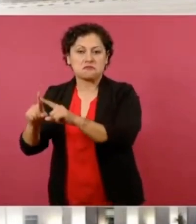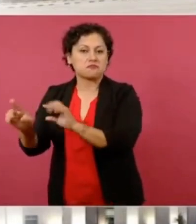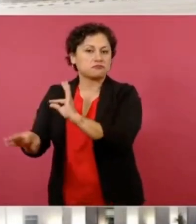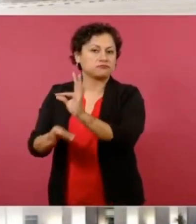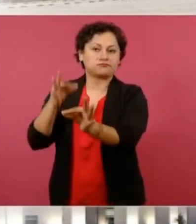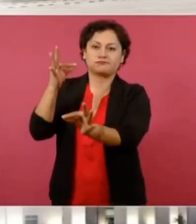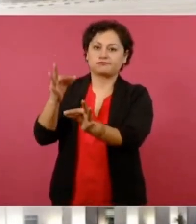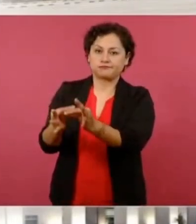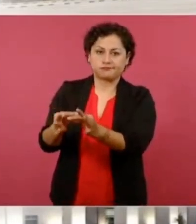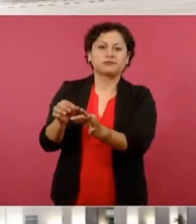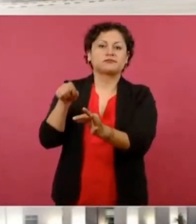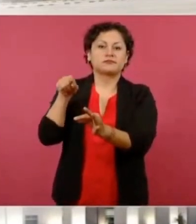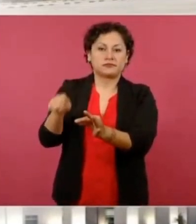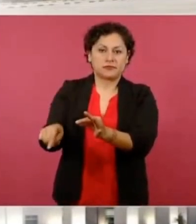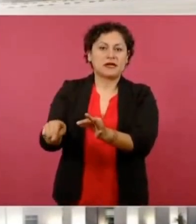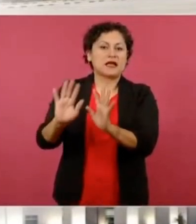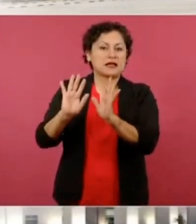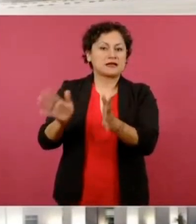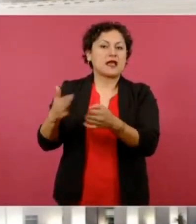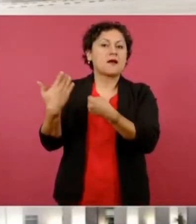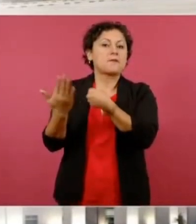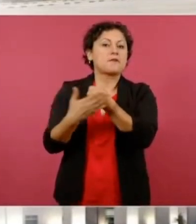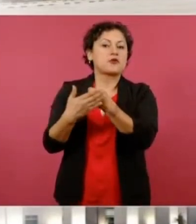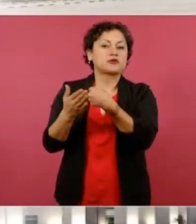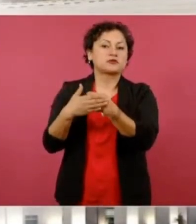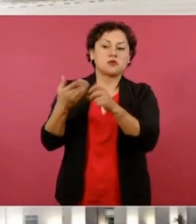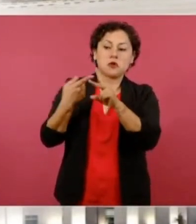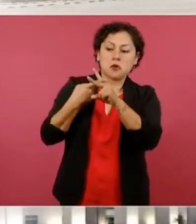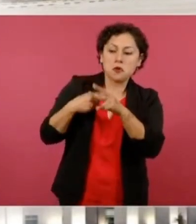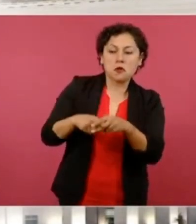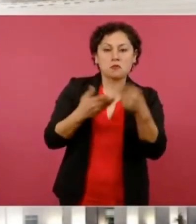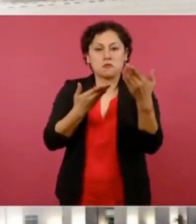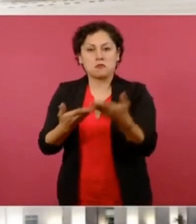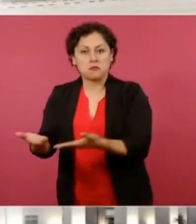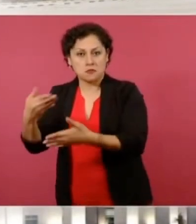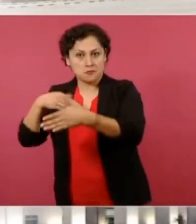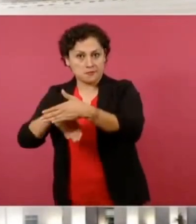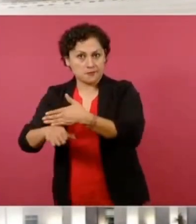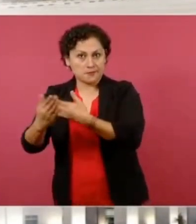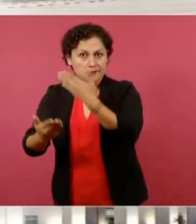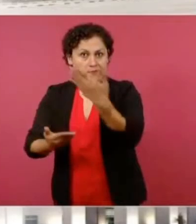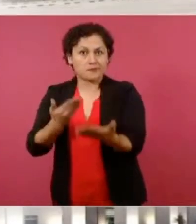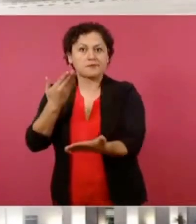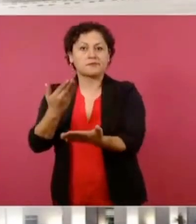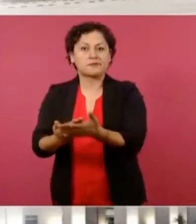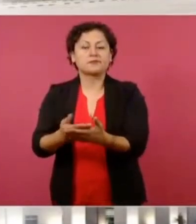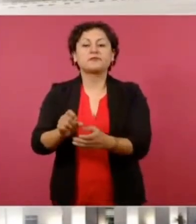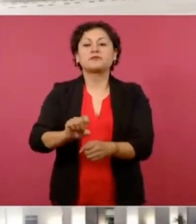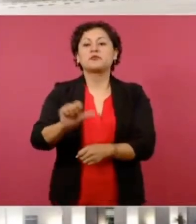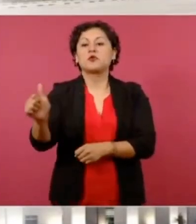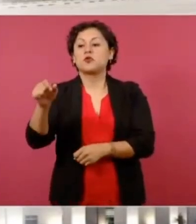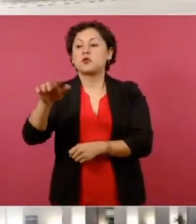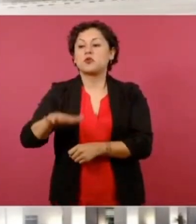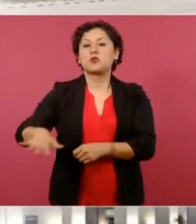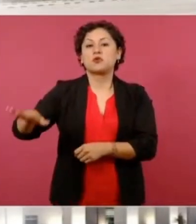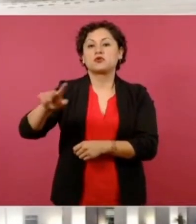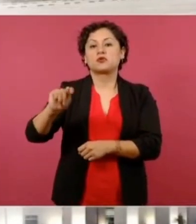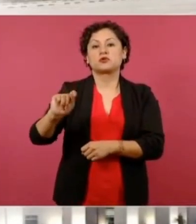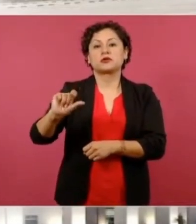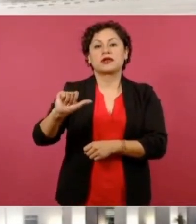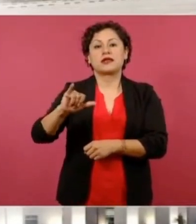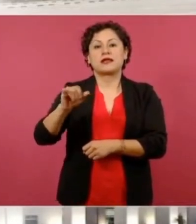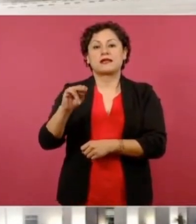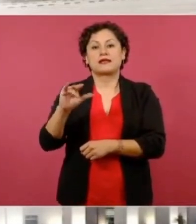la migración y la puesta en marcha de este hospital. Adicionalmente, se puso en operación el Hospital Rural de Tlaxiaco, el